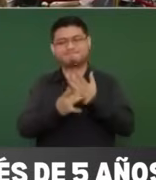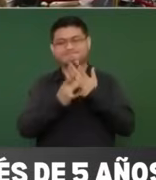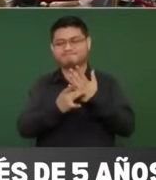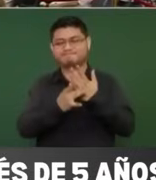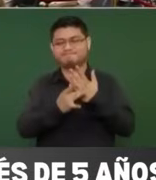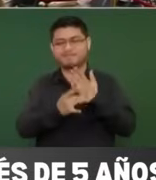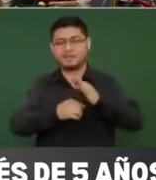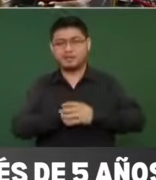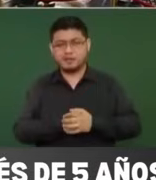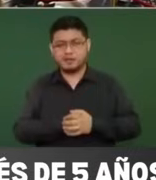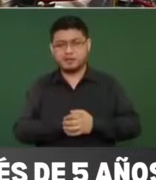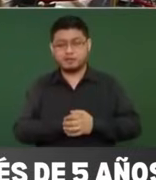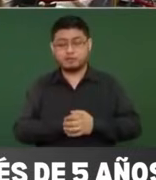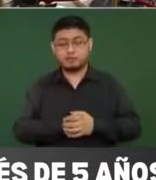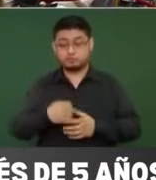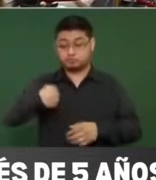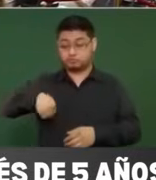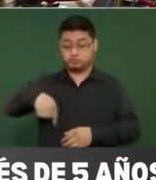nosotros